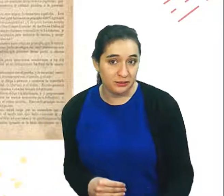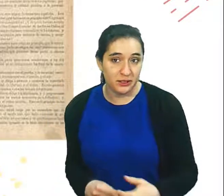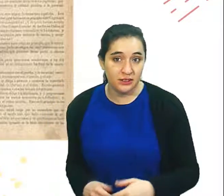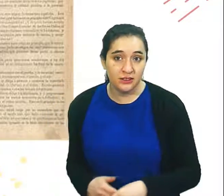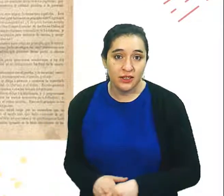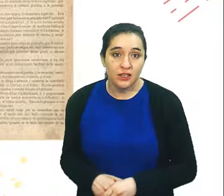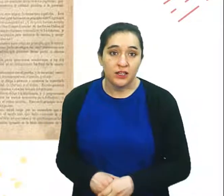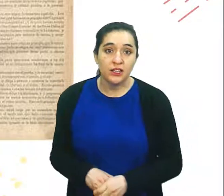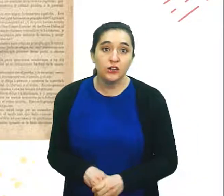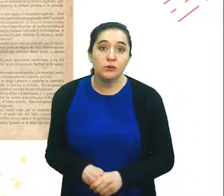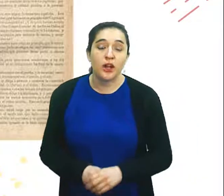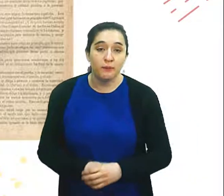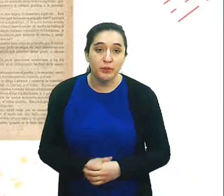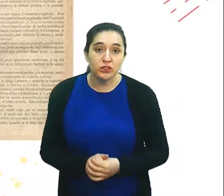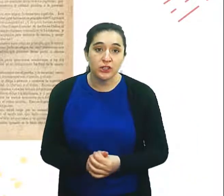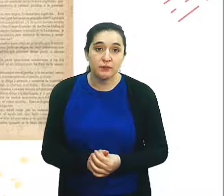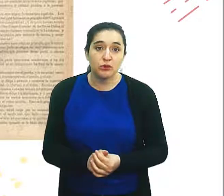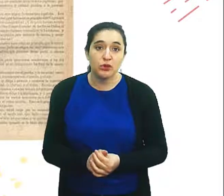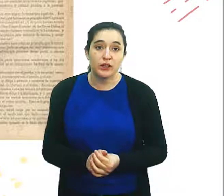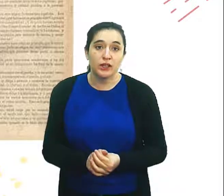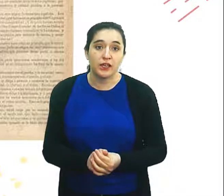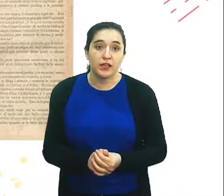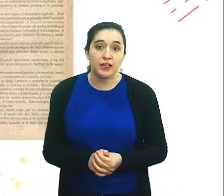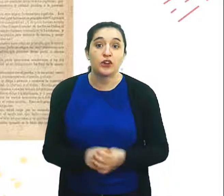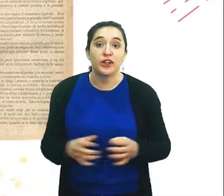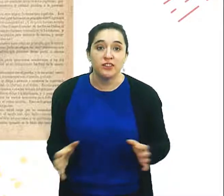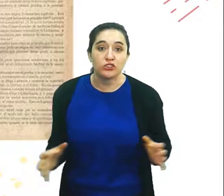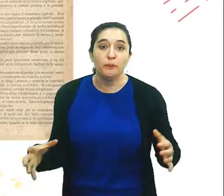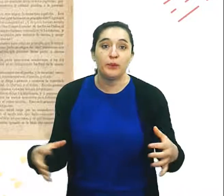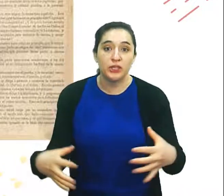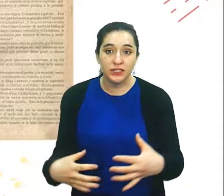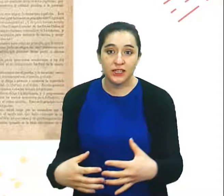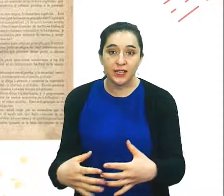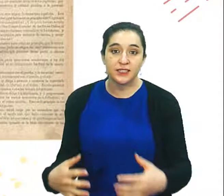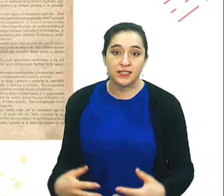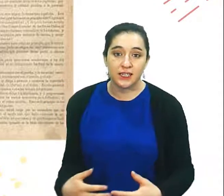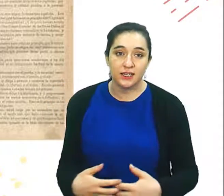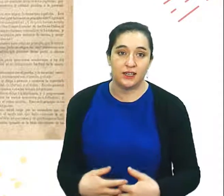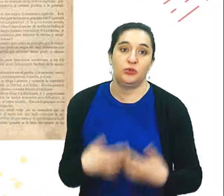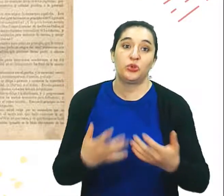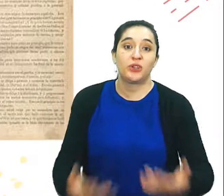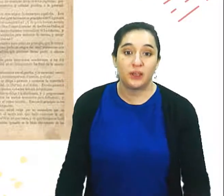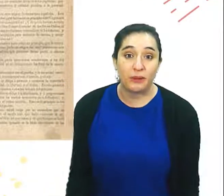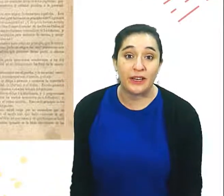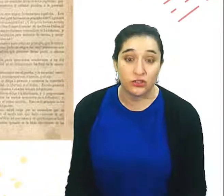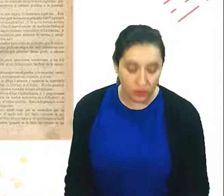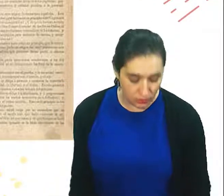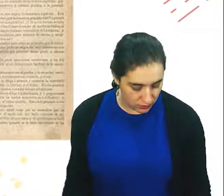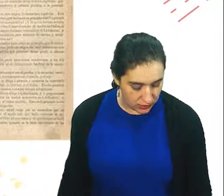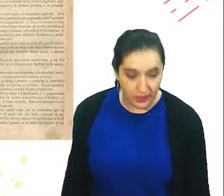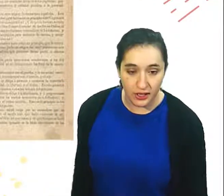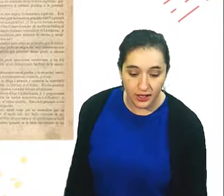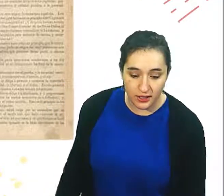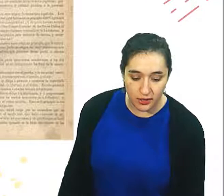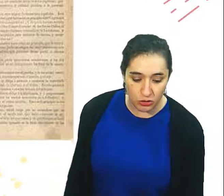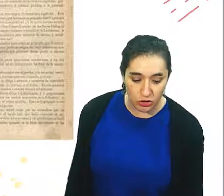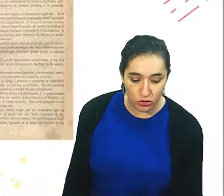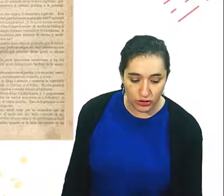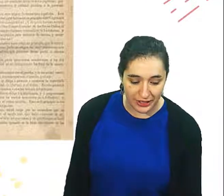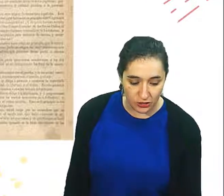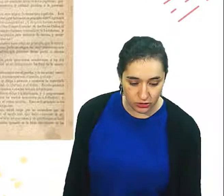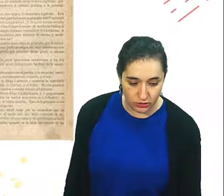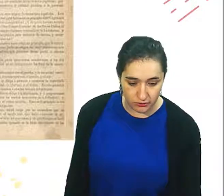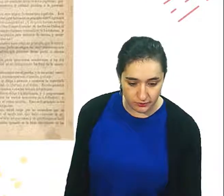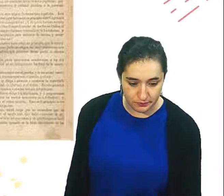económica también. Y como cambios tenemos la organización política interna, la autodeterminación que tiene